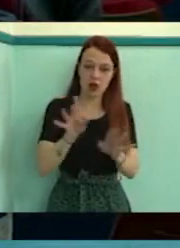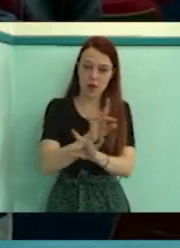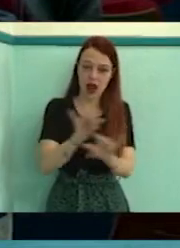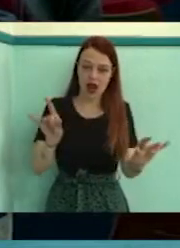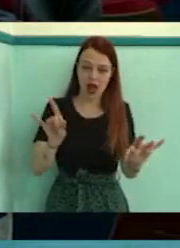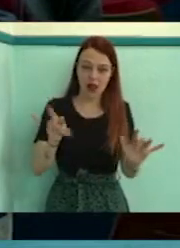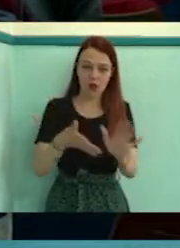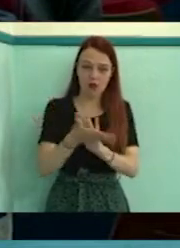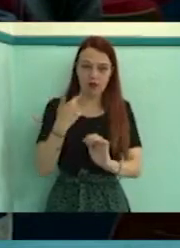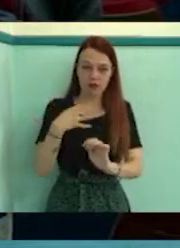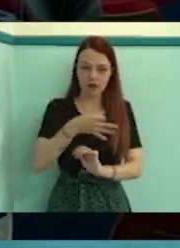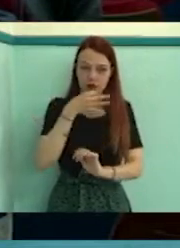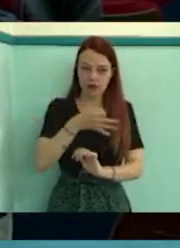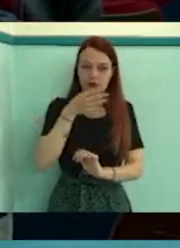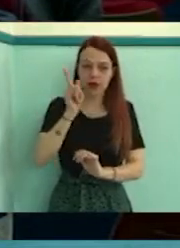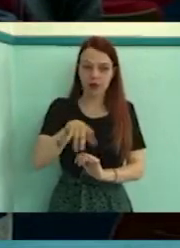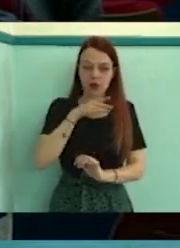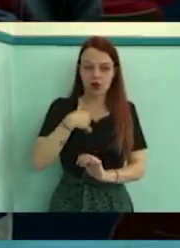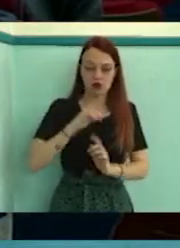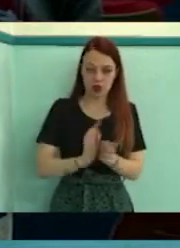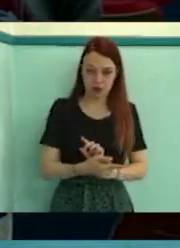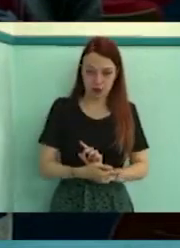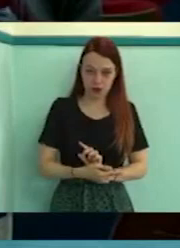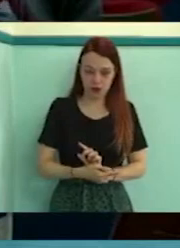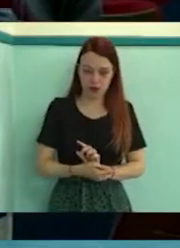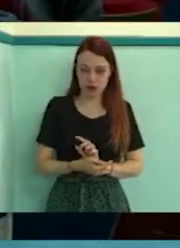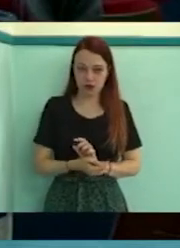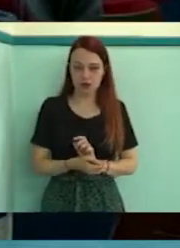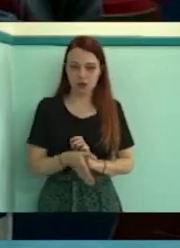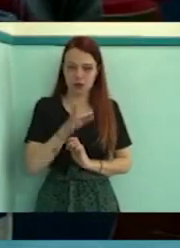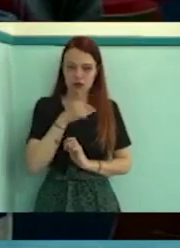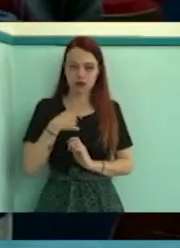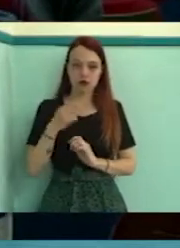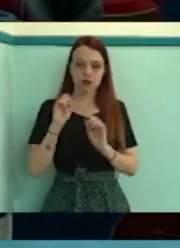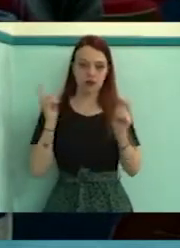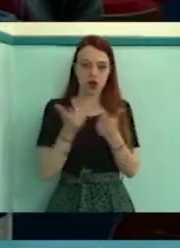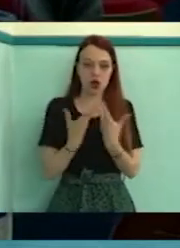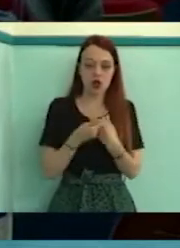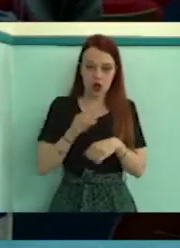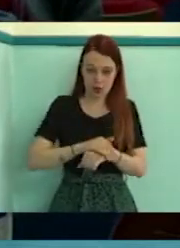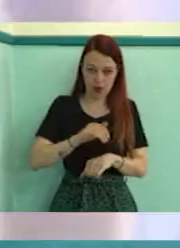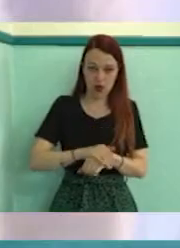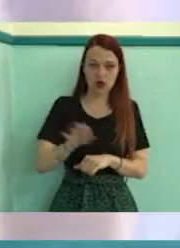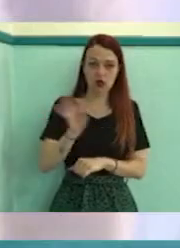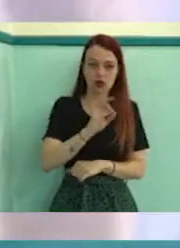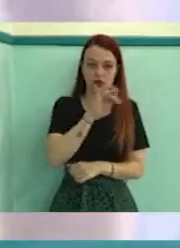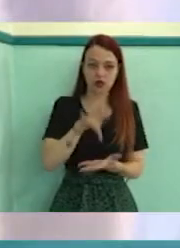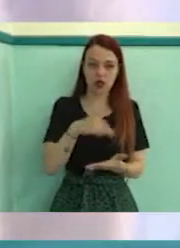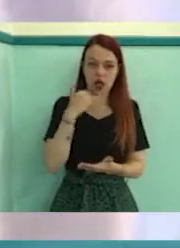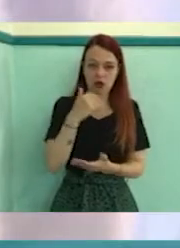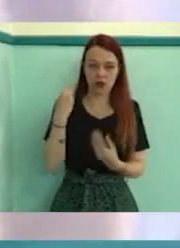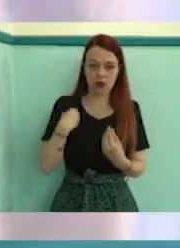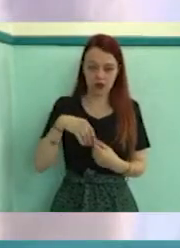sí que también mi discurso Al haber cambiado en reuniones con amigos o con tal uniendo un poquito a lo que comentaba